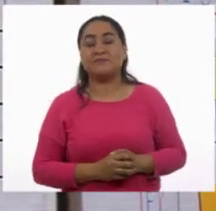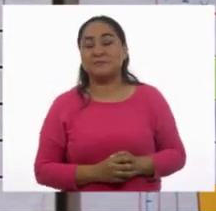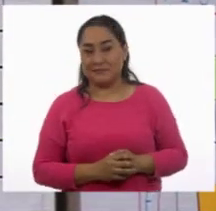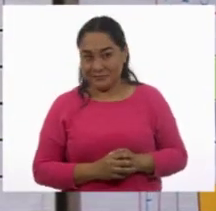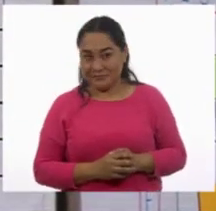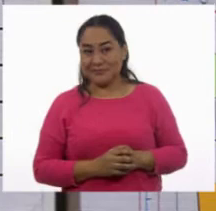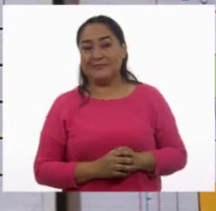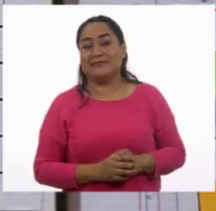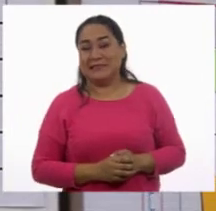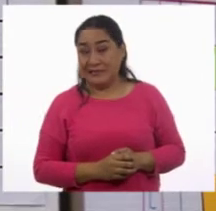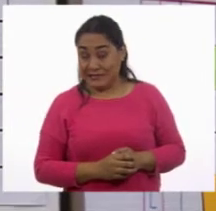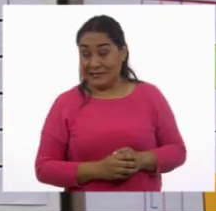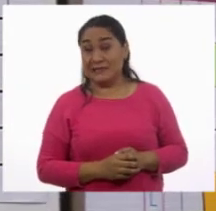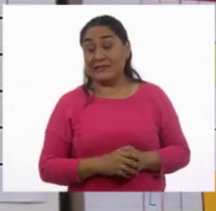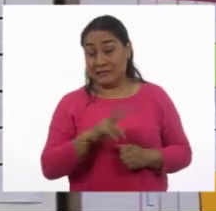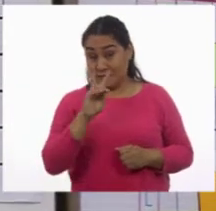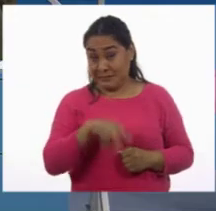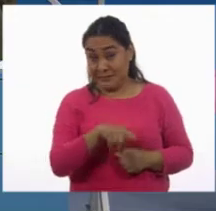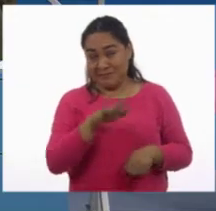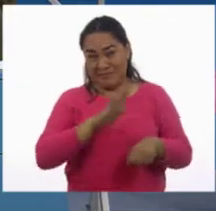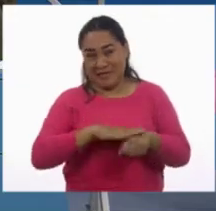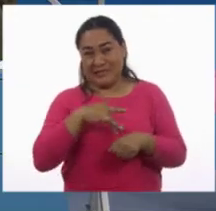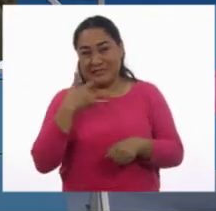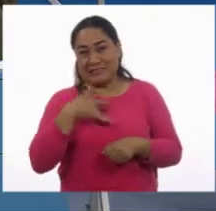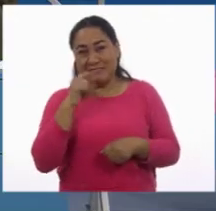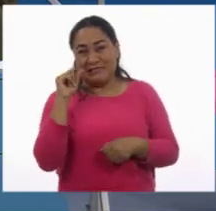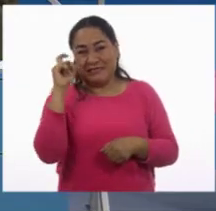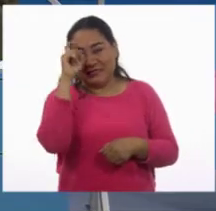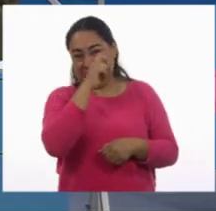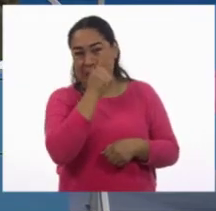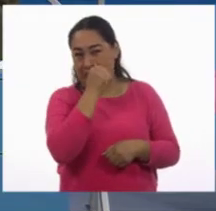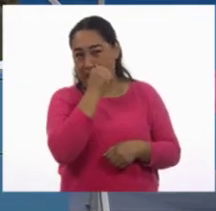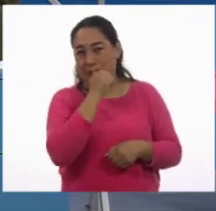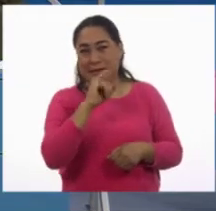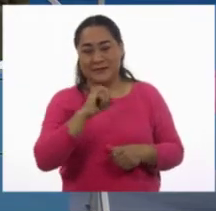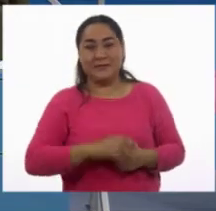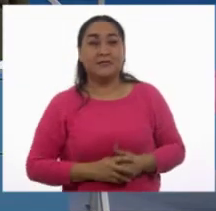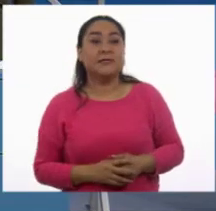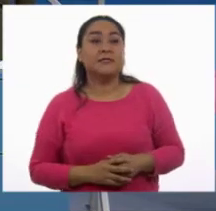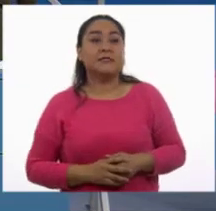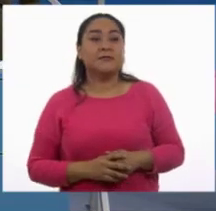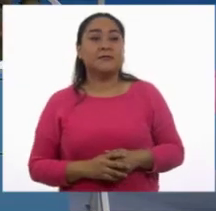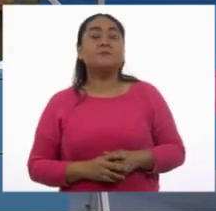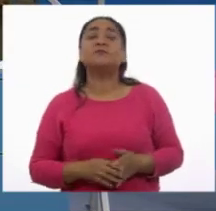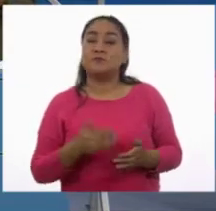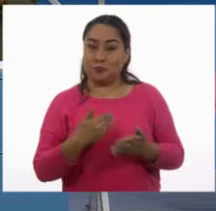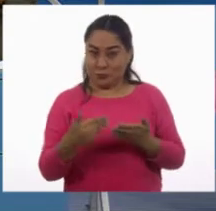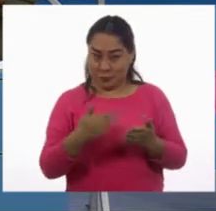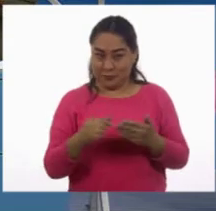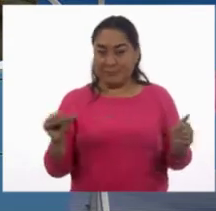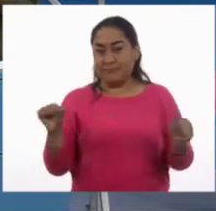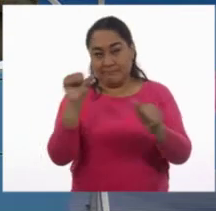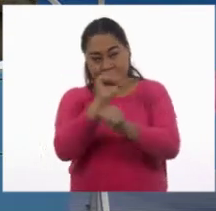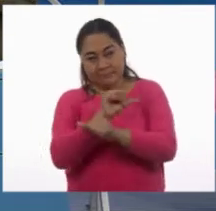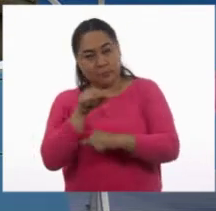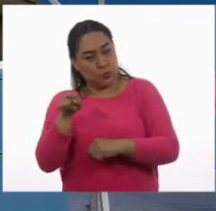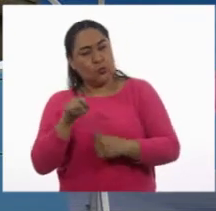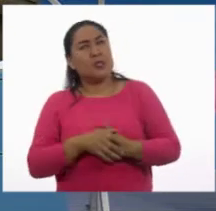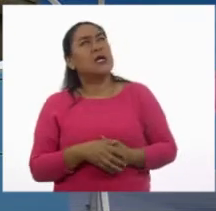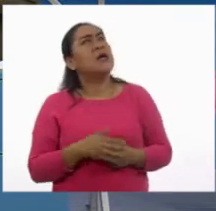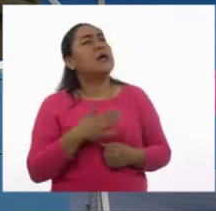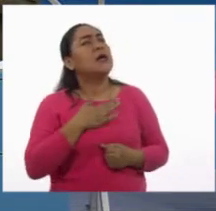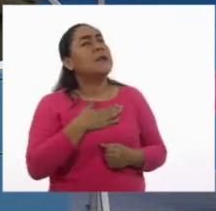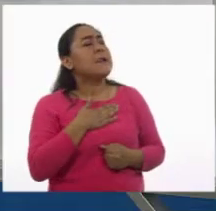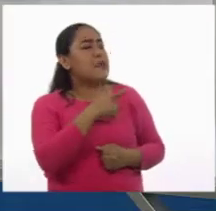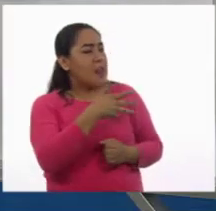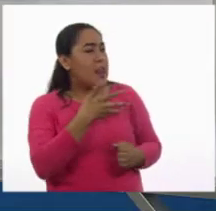Perfecto, ese es de los más difíciles porque es el más chiquito. Exacto. Es tu turno. Tú tienes